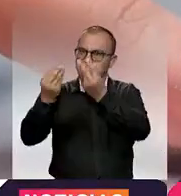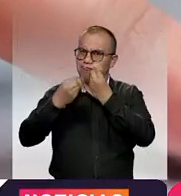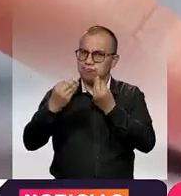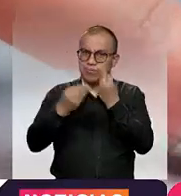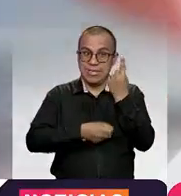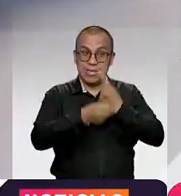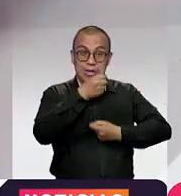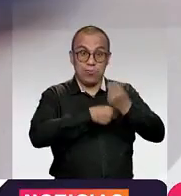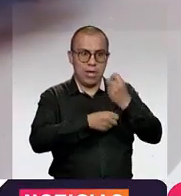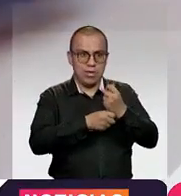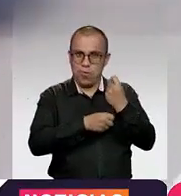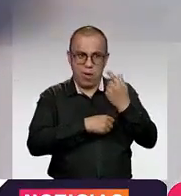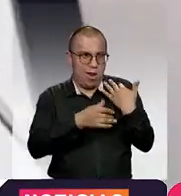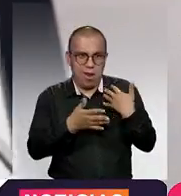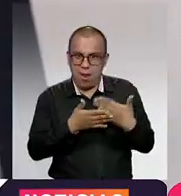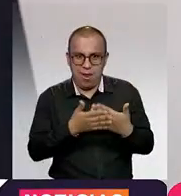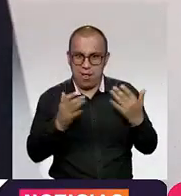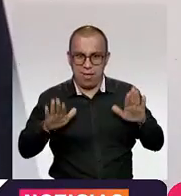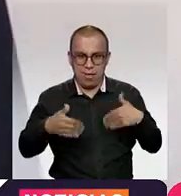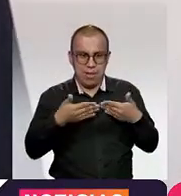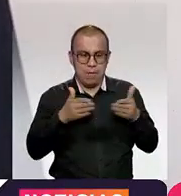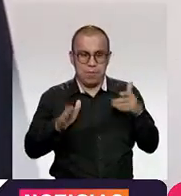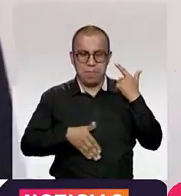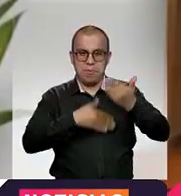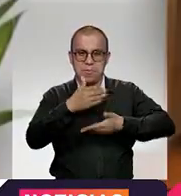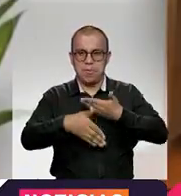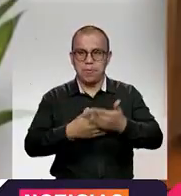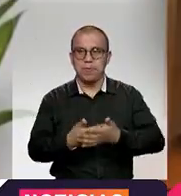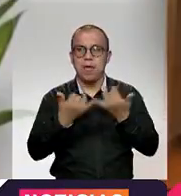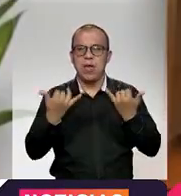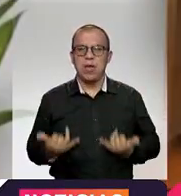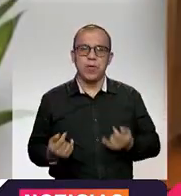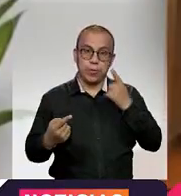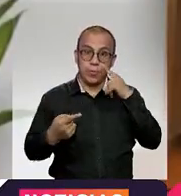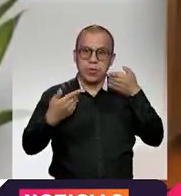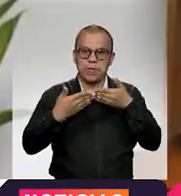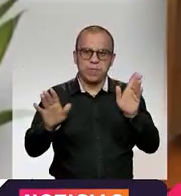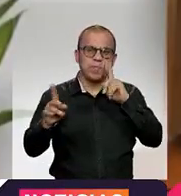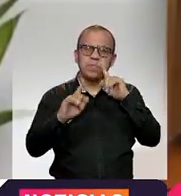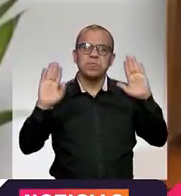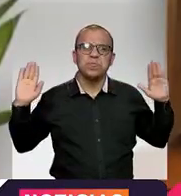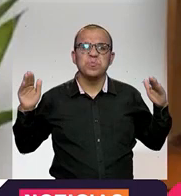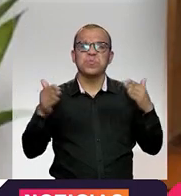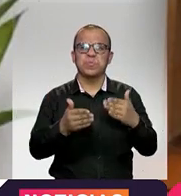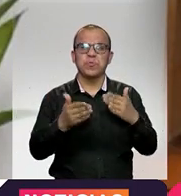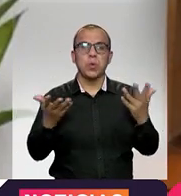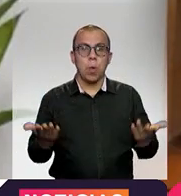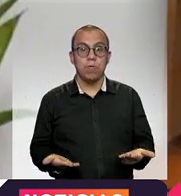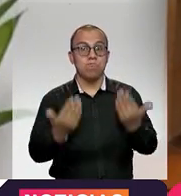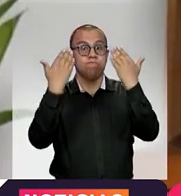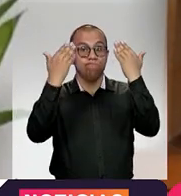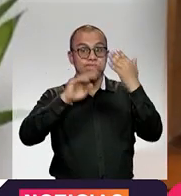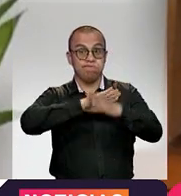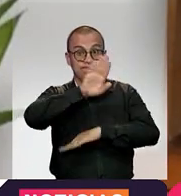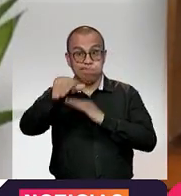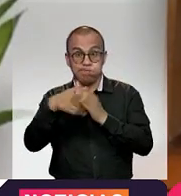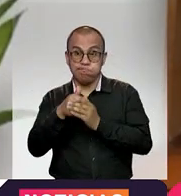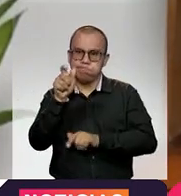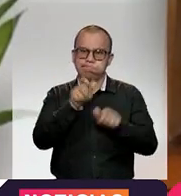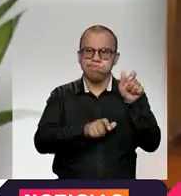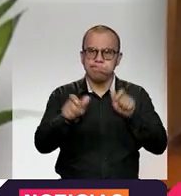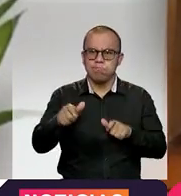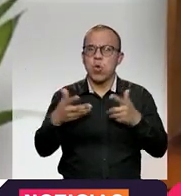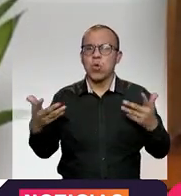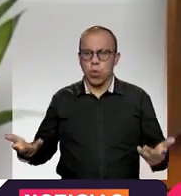último año a partir de la apertura de la convocatoria la cual está enfocada en favorecer a aquellas personas